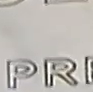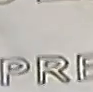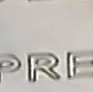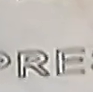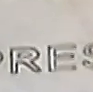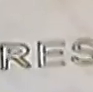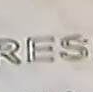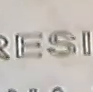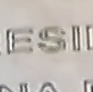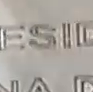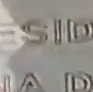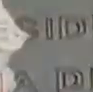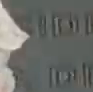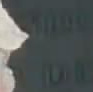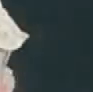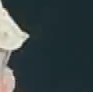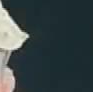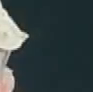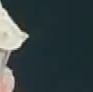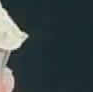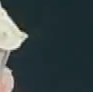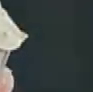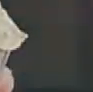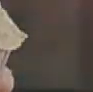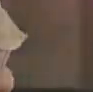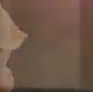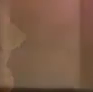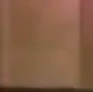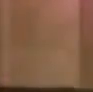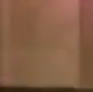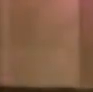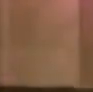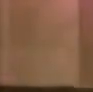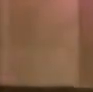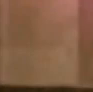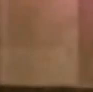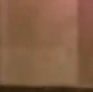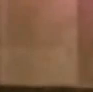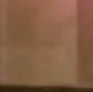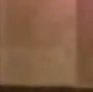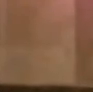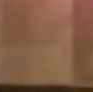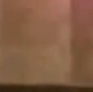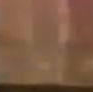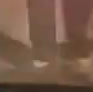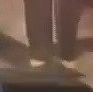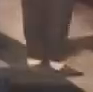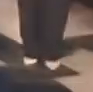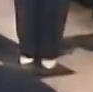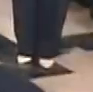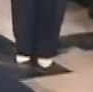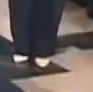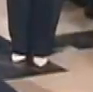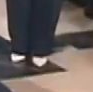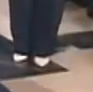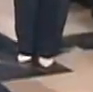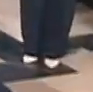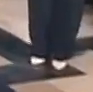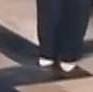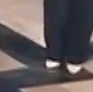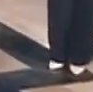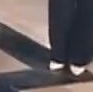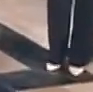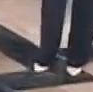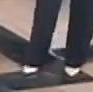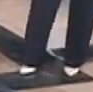200 años del bicentenario, seguir construyendo la Unión Latinoamericana y la Unión Cívico-Militar. Ha sido el mensaje del jefe de Estado y de